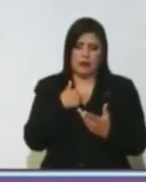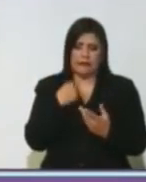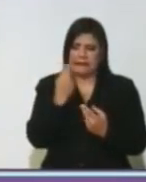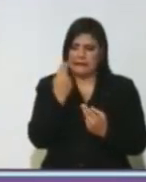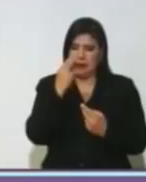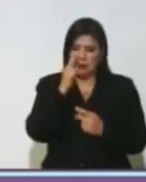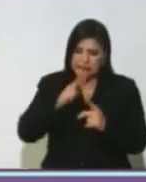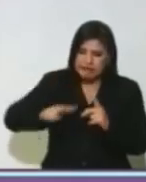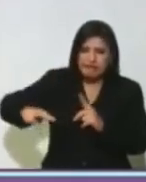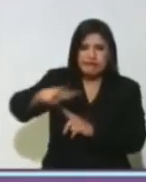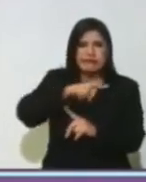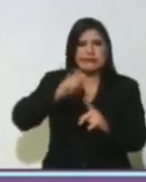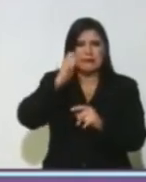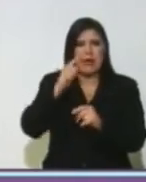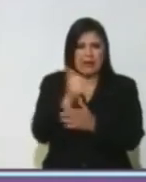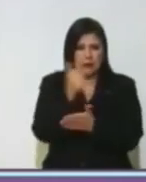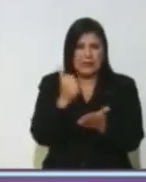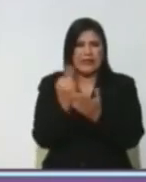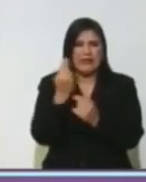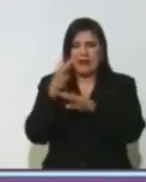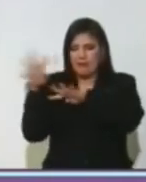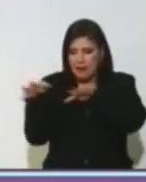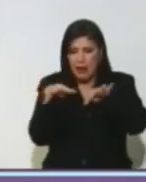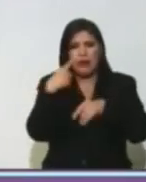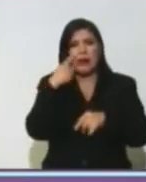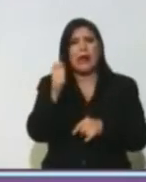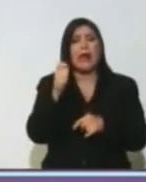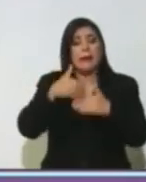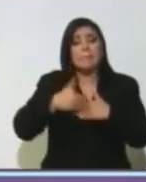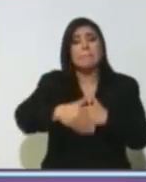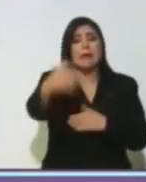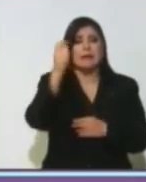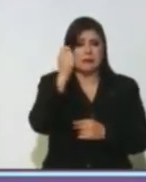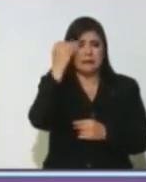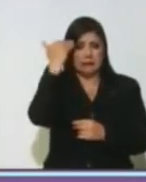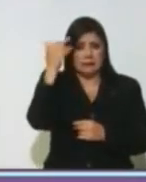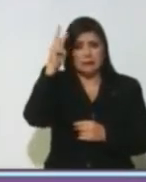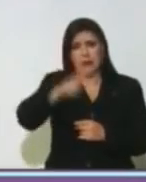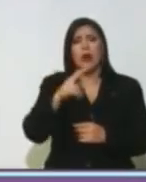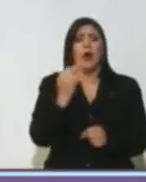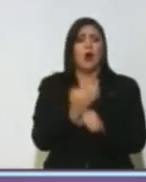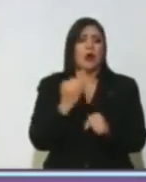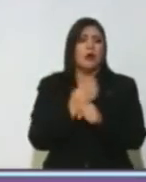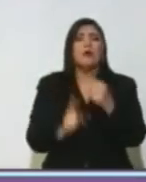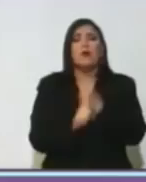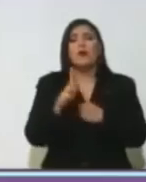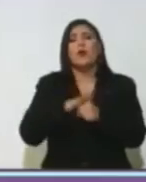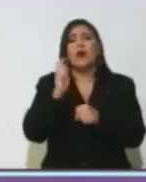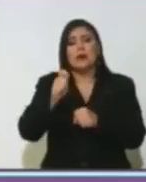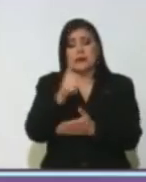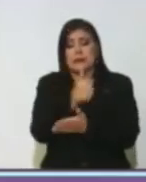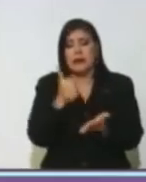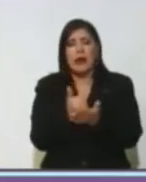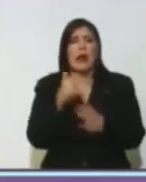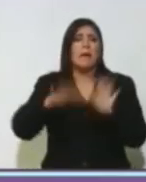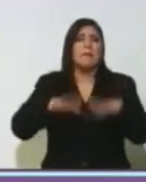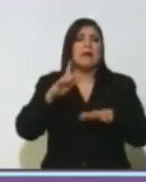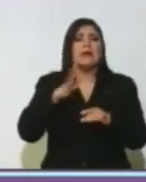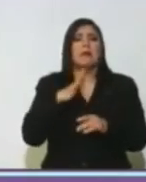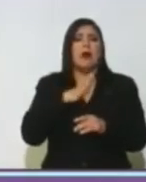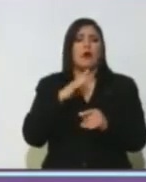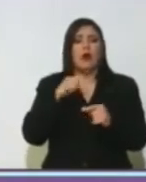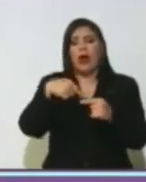ciudad es muy importante que la visualicemos a largo plazo parte de lo que hoy ha golpeado a nuestro país ya nuestra ciudad son estas visiones cortoplacistas